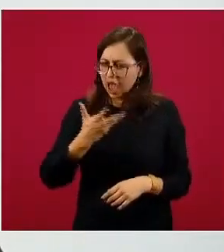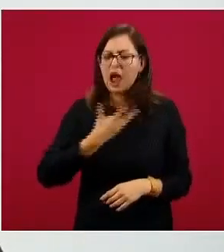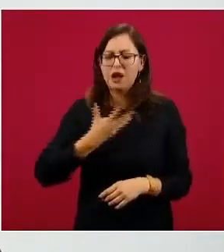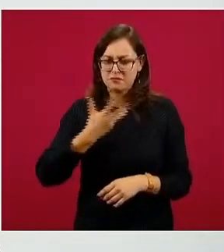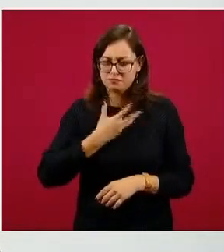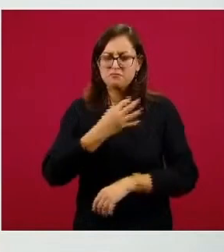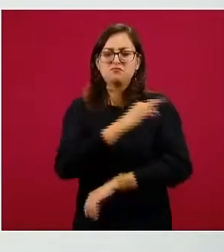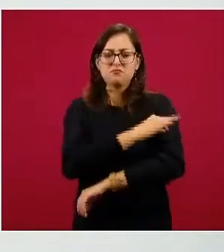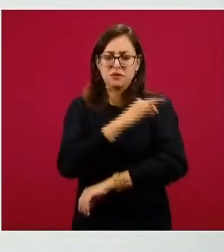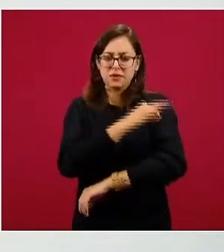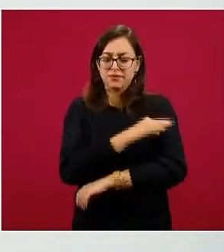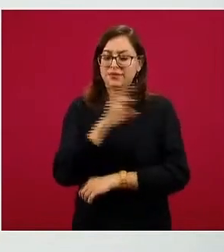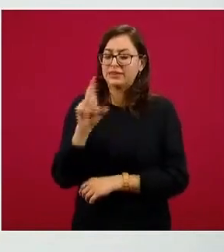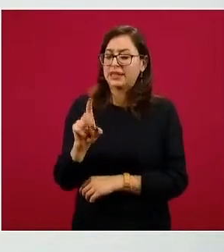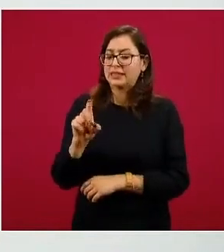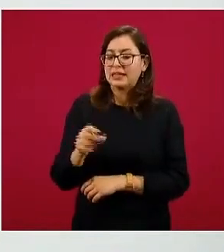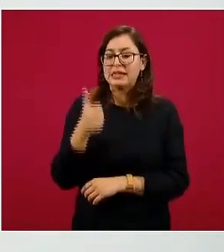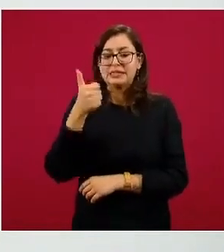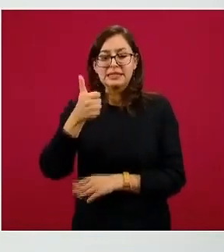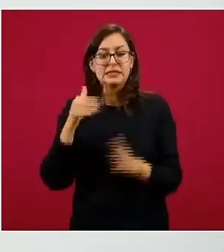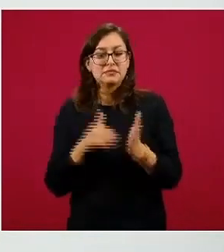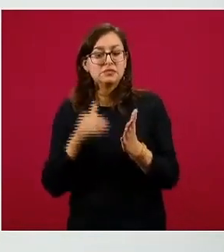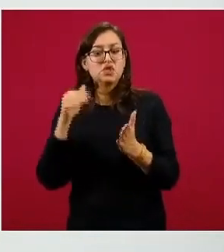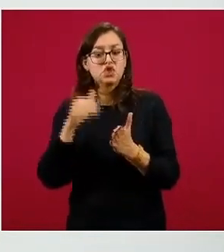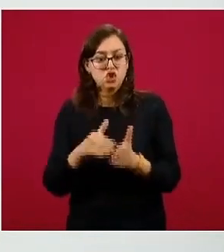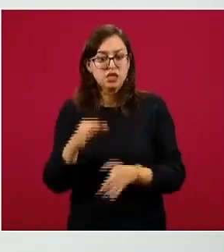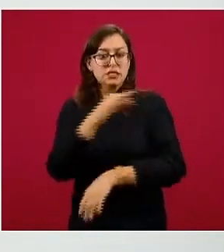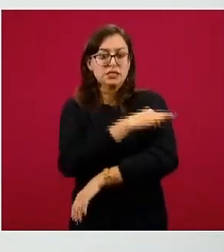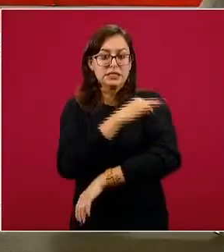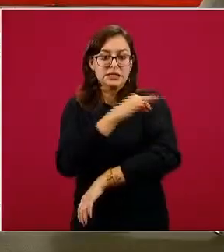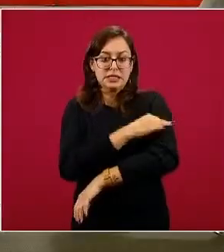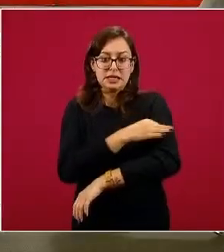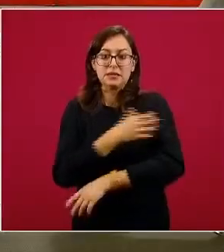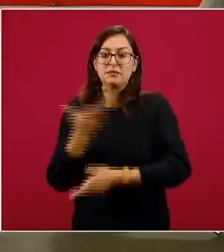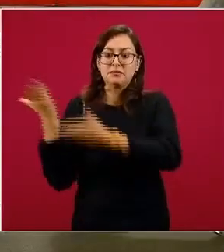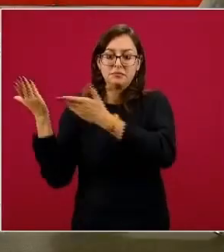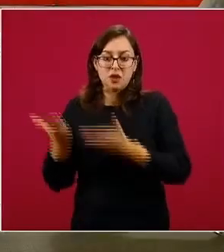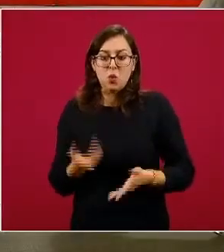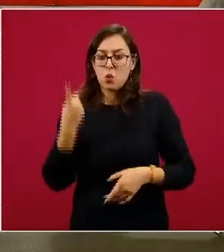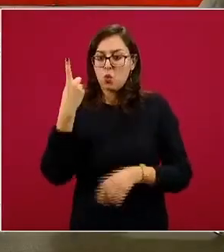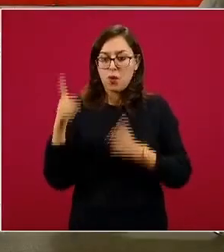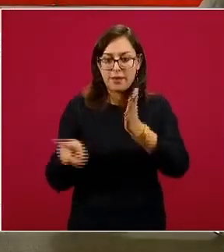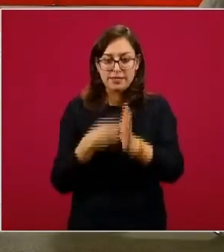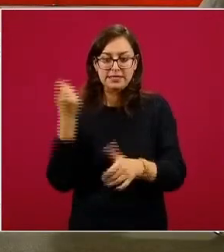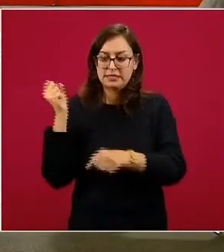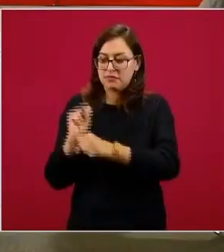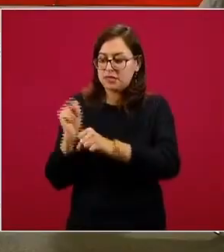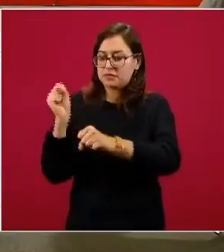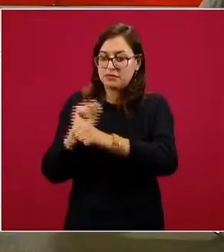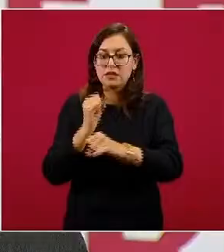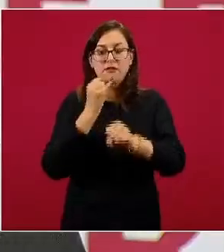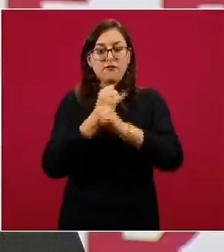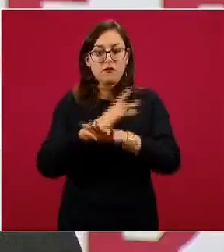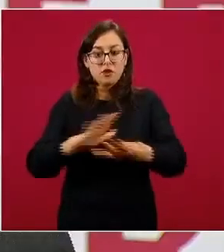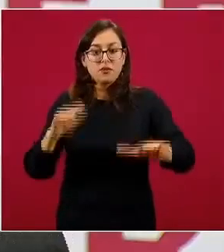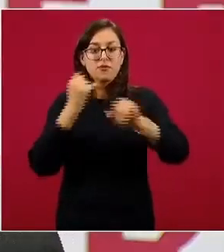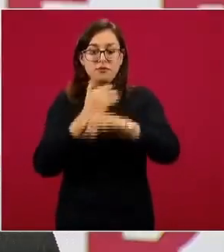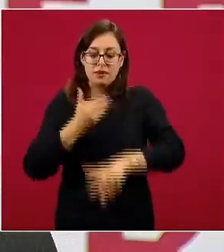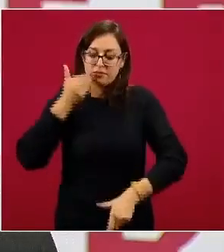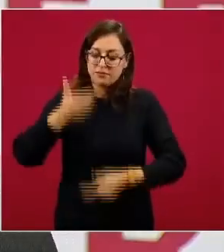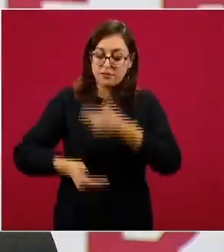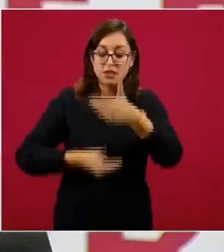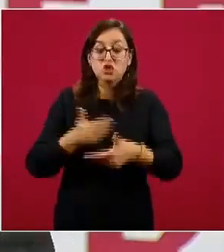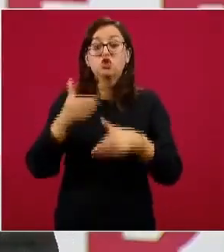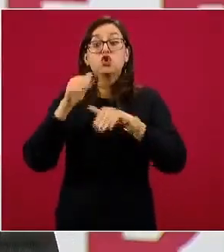compró, se compraron 36 millones de dosis. Una vez a la semana presentamos el avance del proceso de vacunación contra la